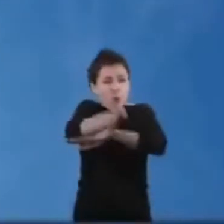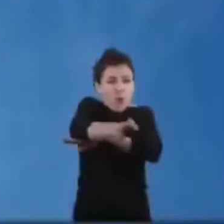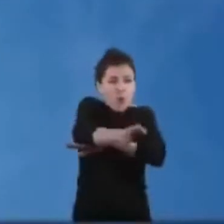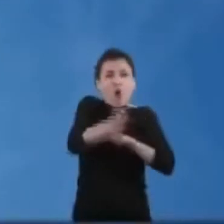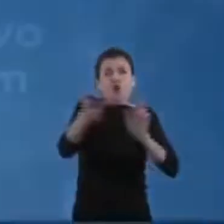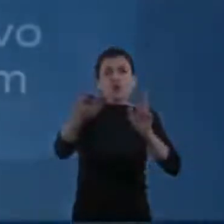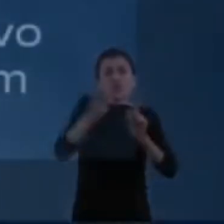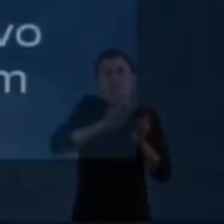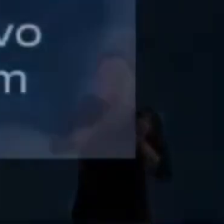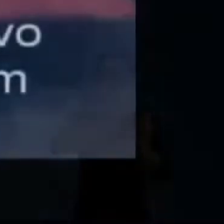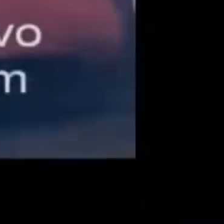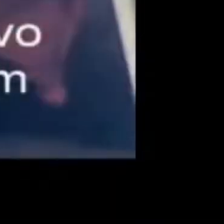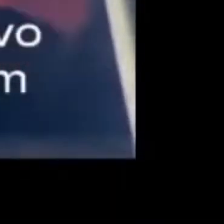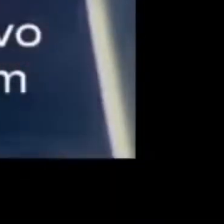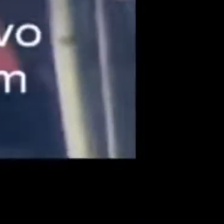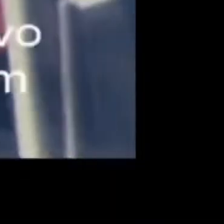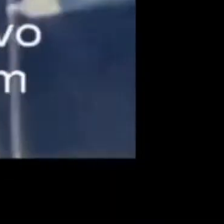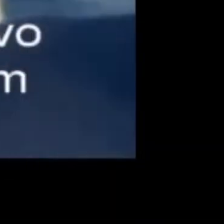Pacífico.